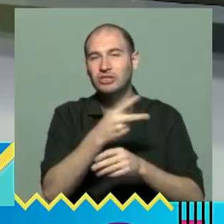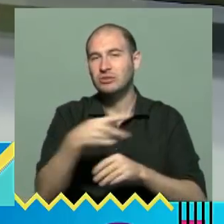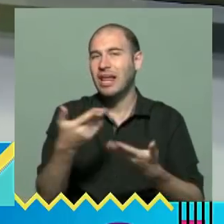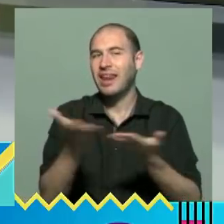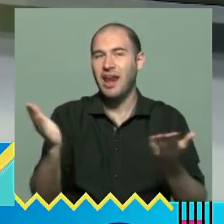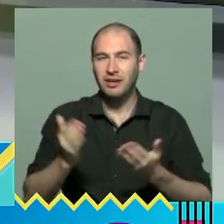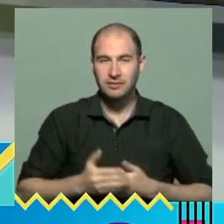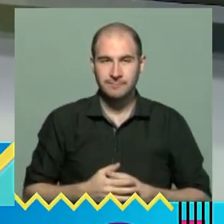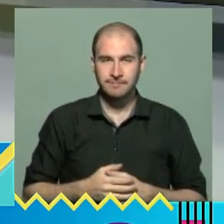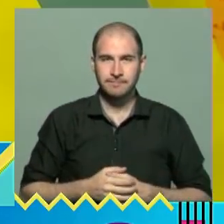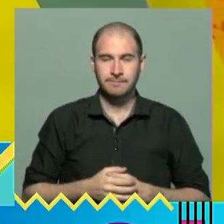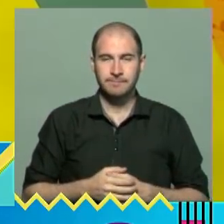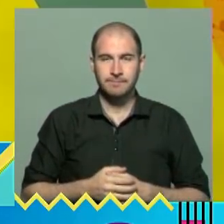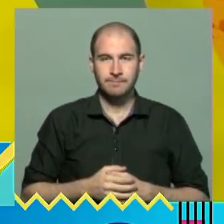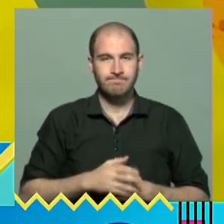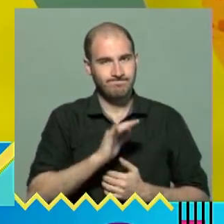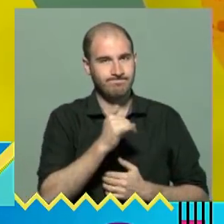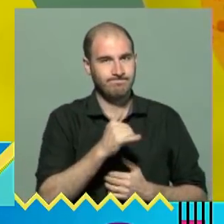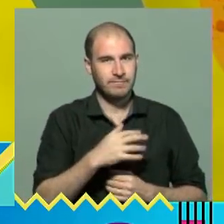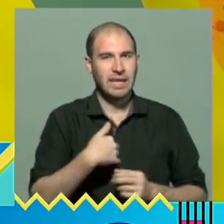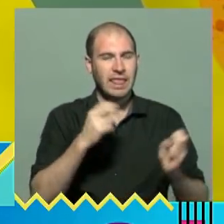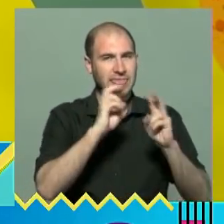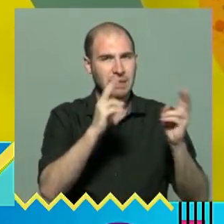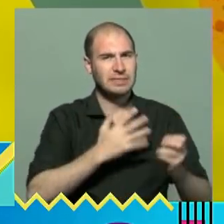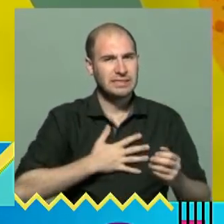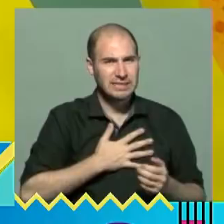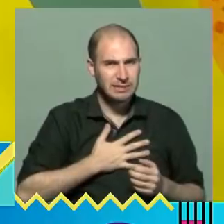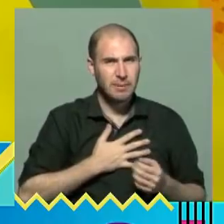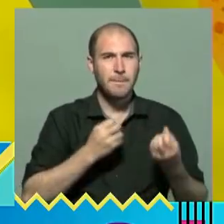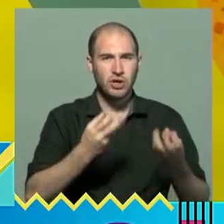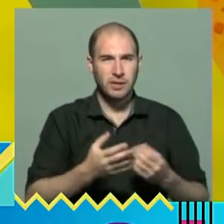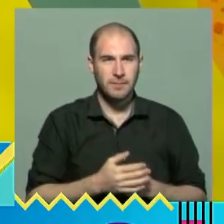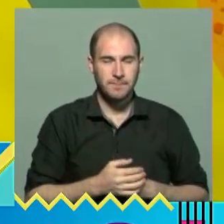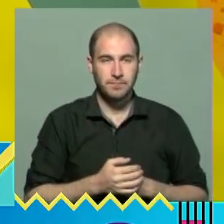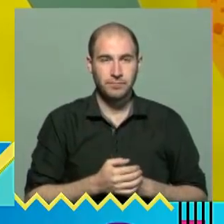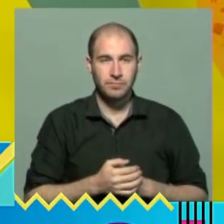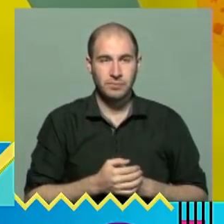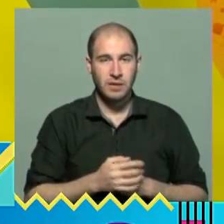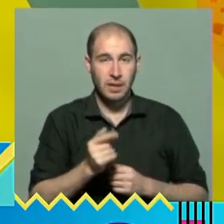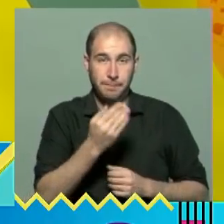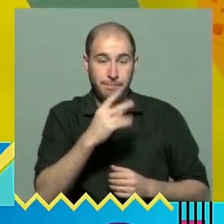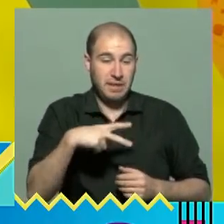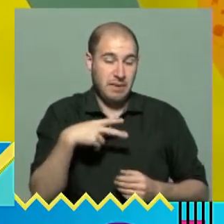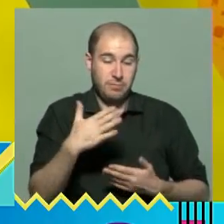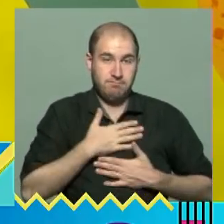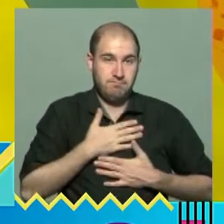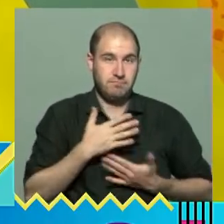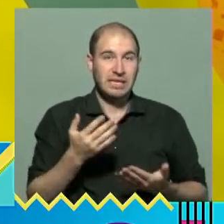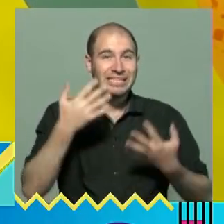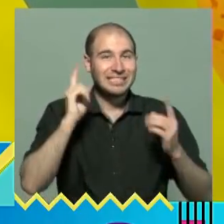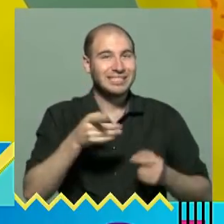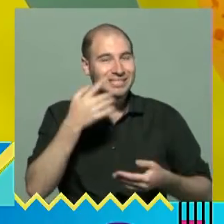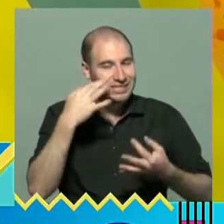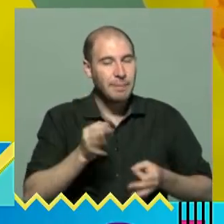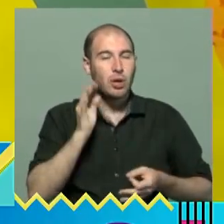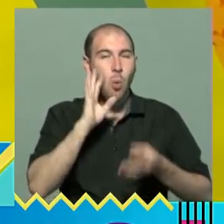general. Sí, yo creo que es una temática sensible porque es tu intimidad, es saber cuidarte vos,